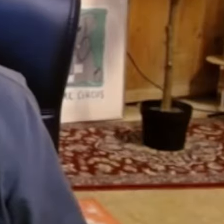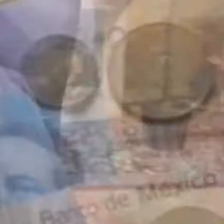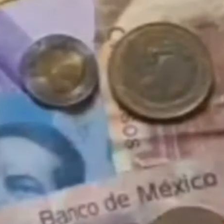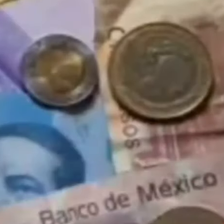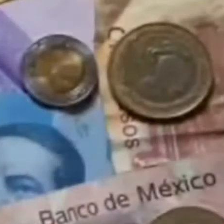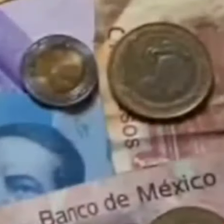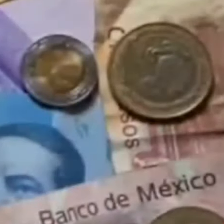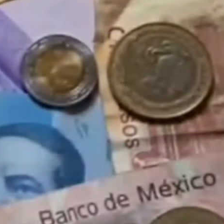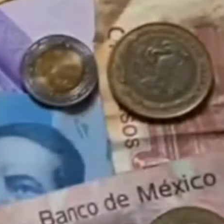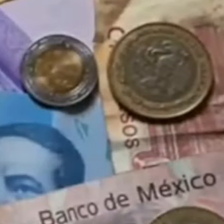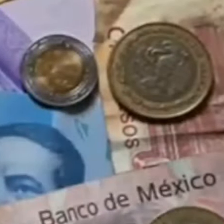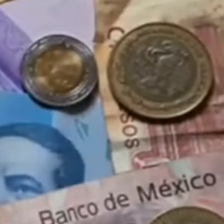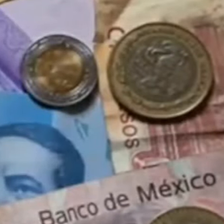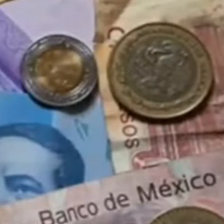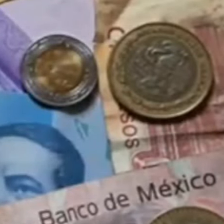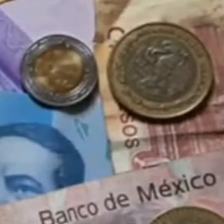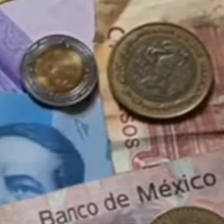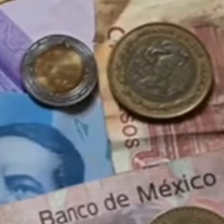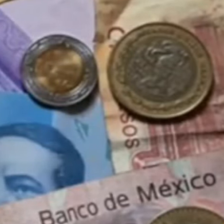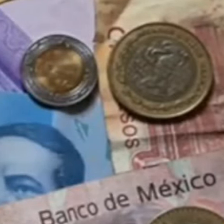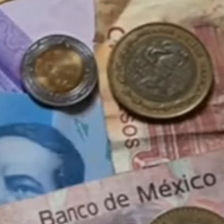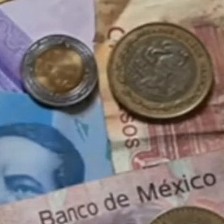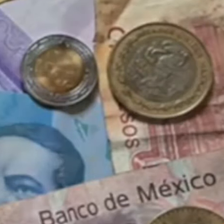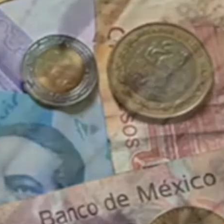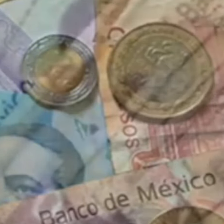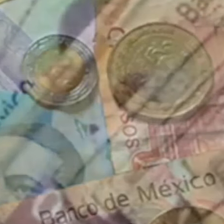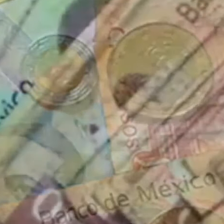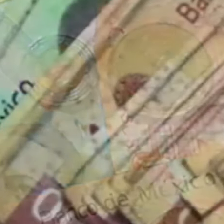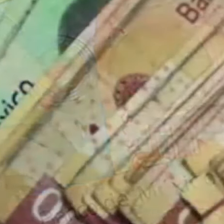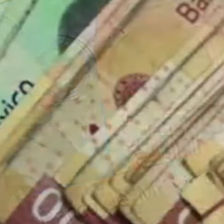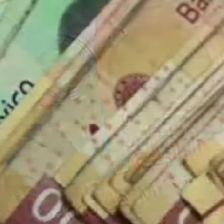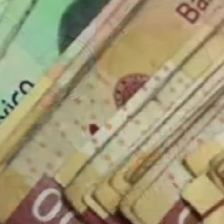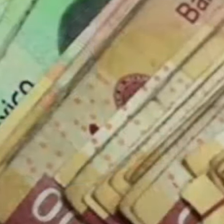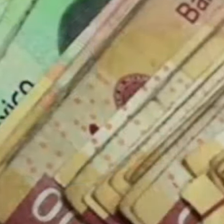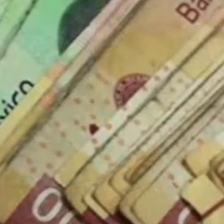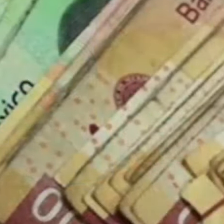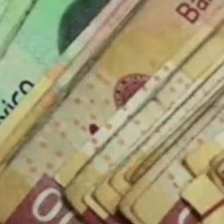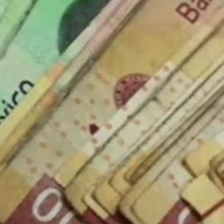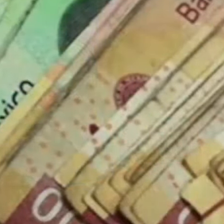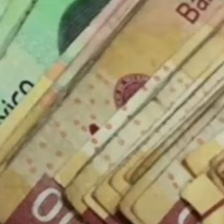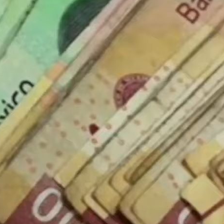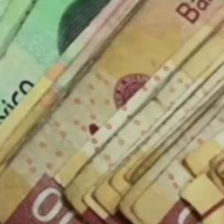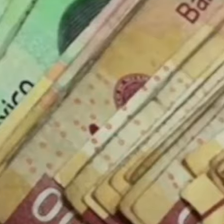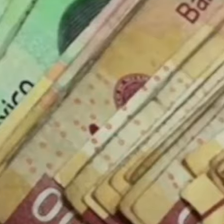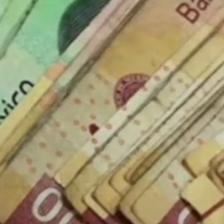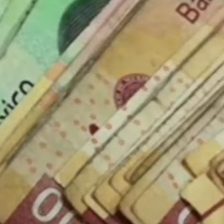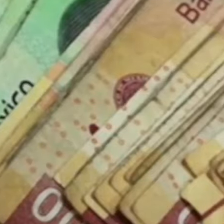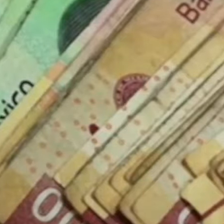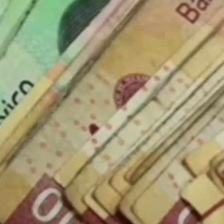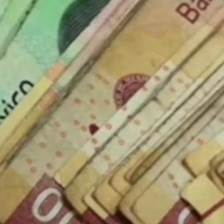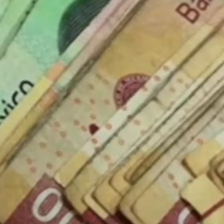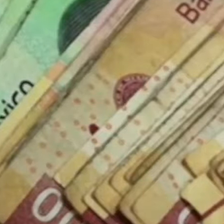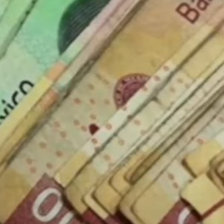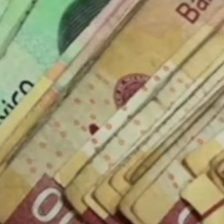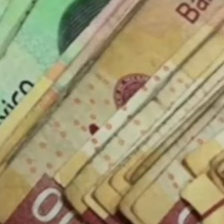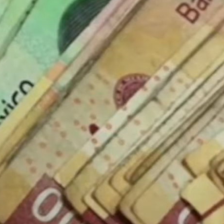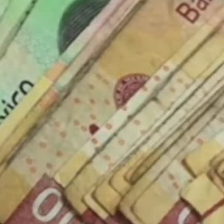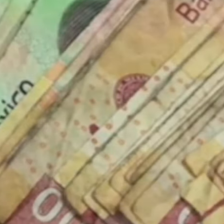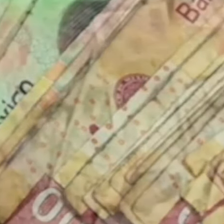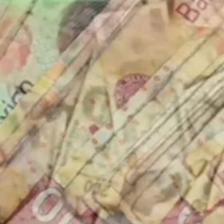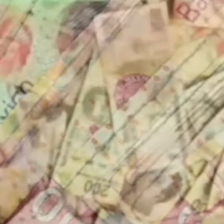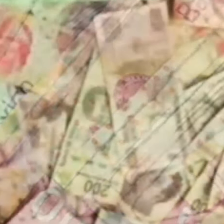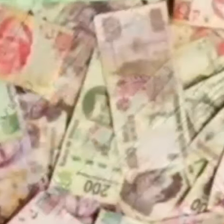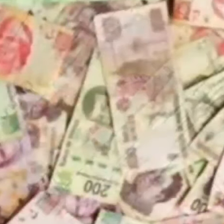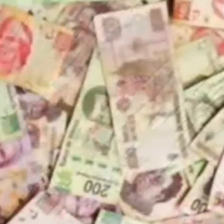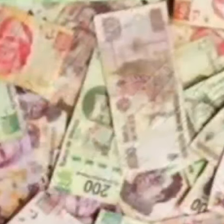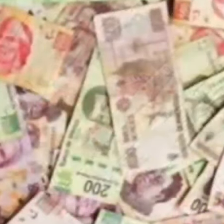2 billones de pesos que nos hemos ahorrado al no permitir la corrupción. Pero bueno, obviamente este no fue un deterrent,